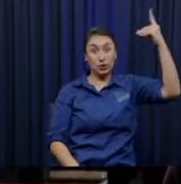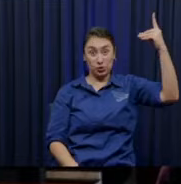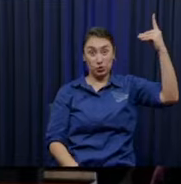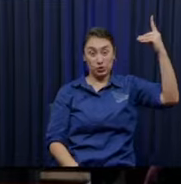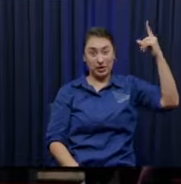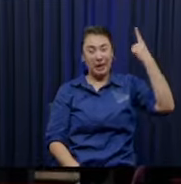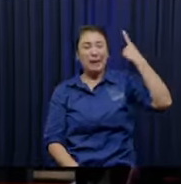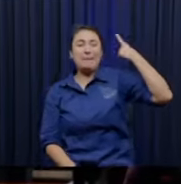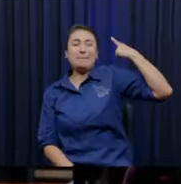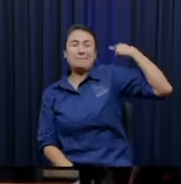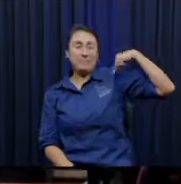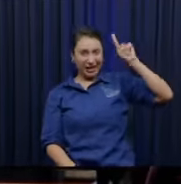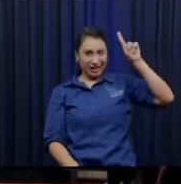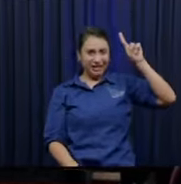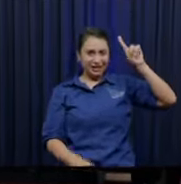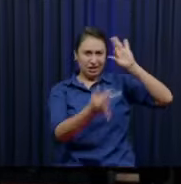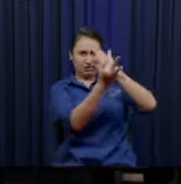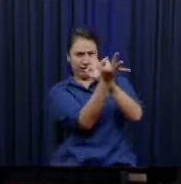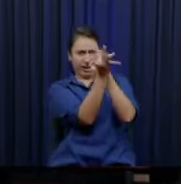Que lo perseguían demonios.